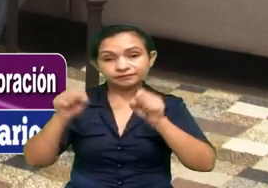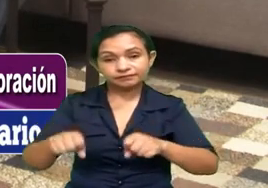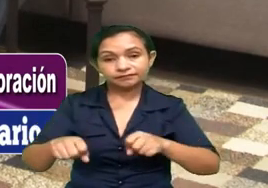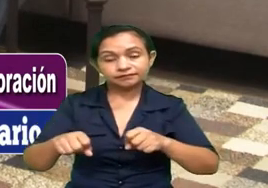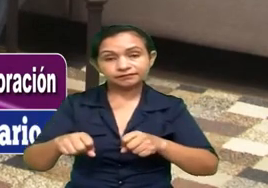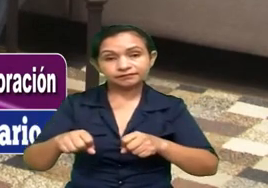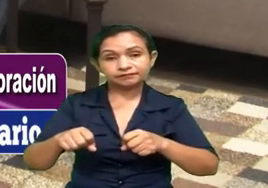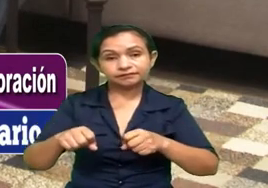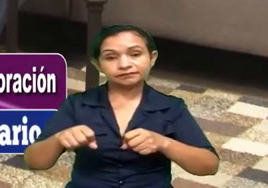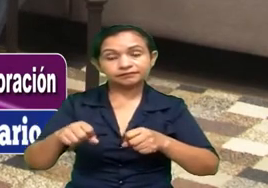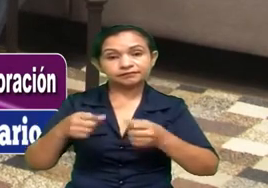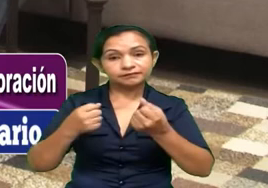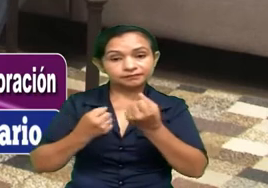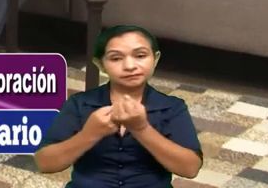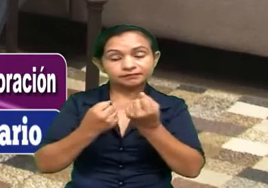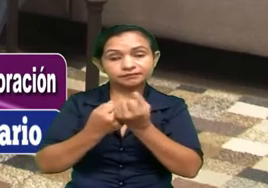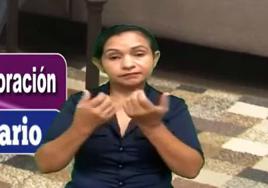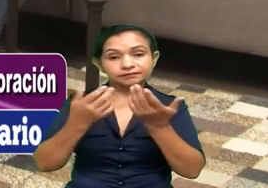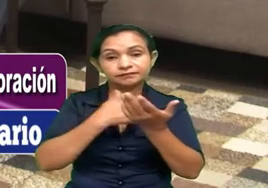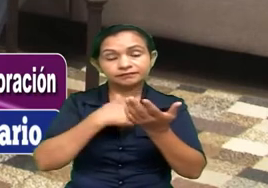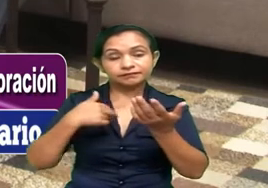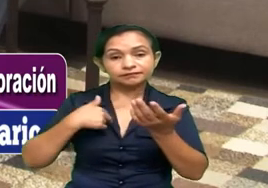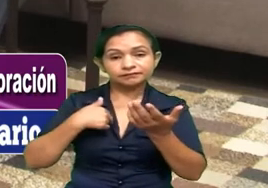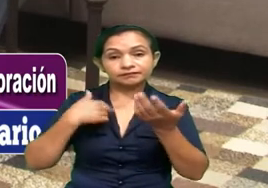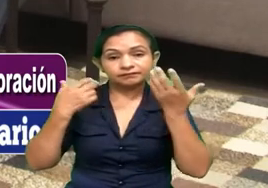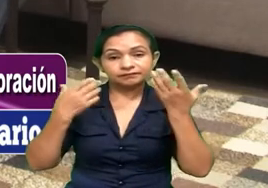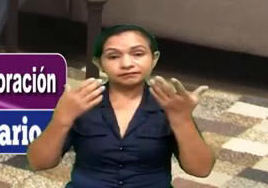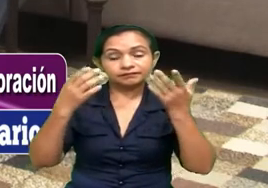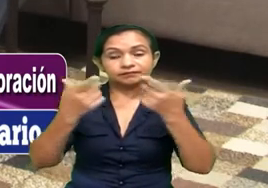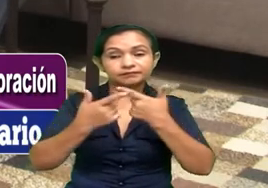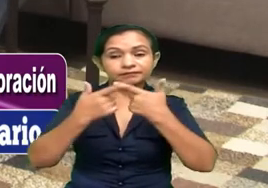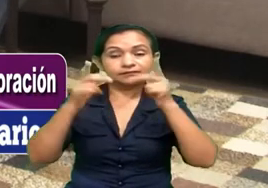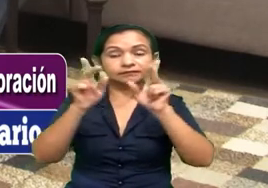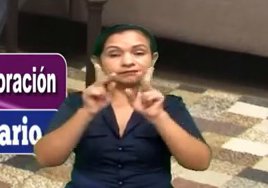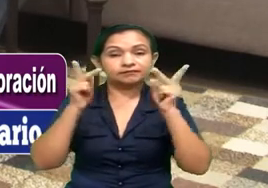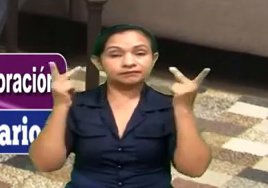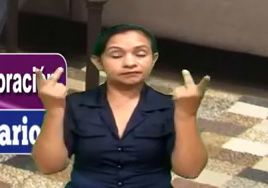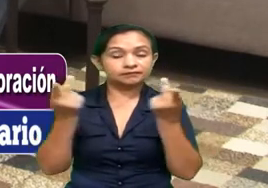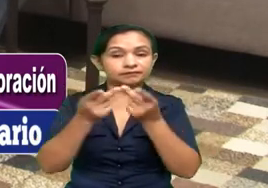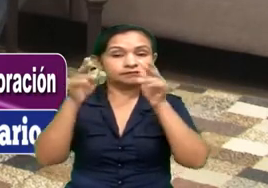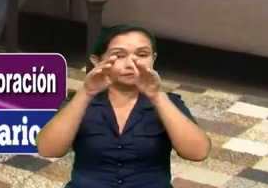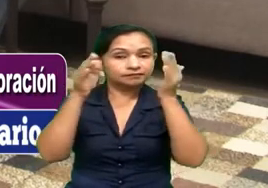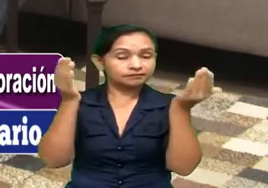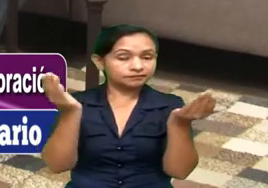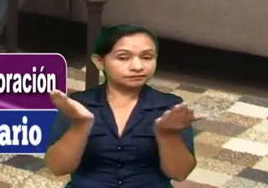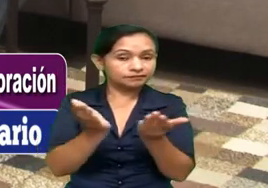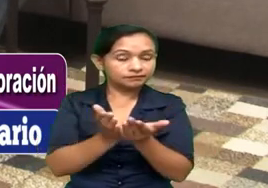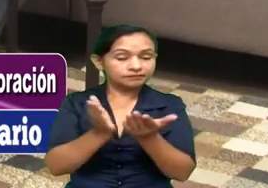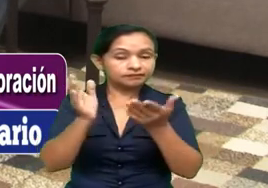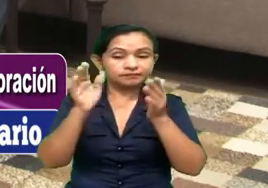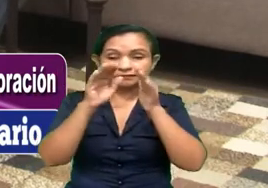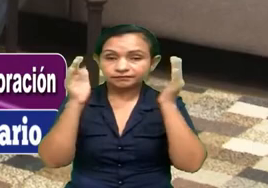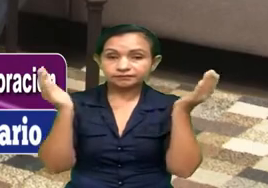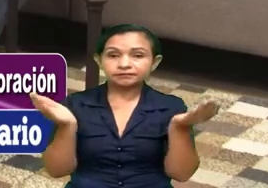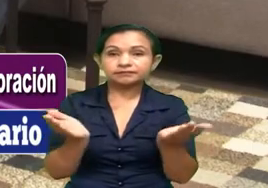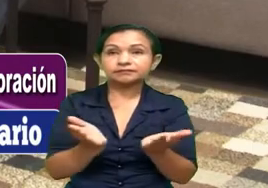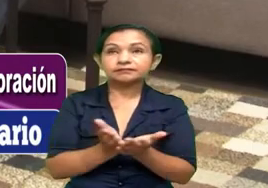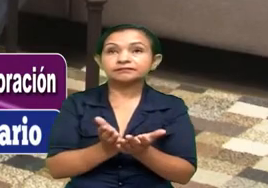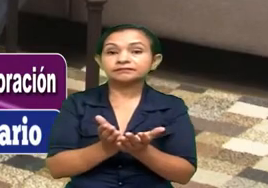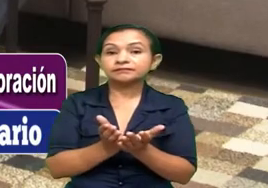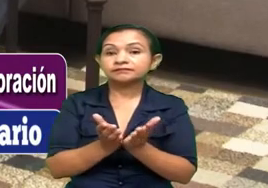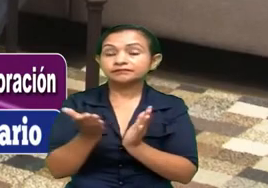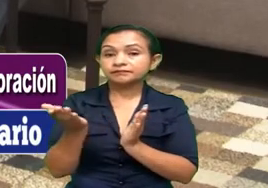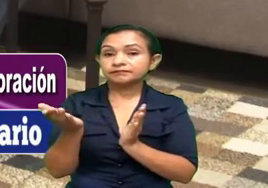para sojuzgar y frenar las ansias libertarias de los pueblos del mundo, no solo de América, sino del mundo. Sí, porque él